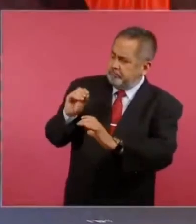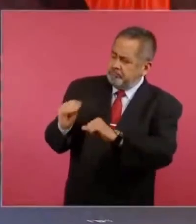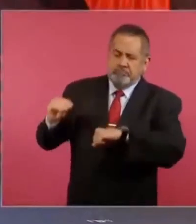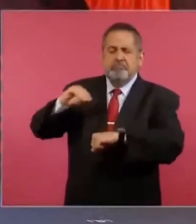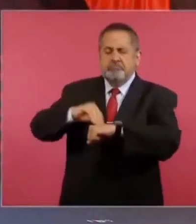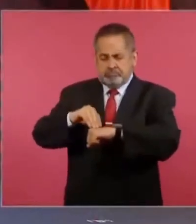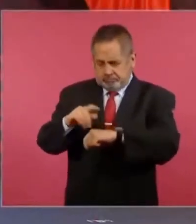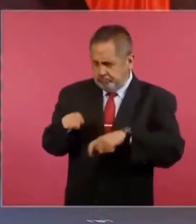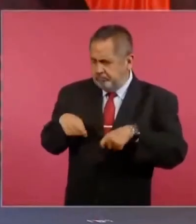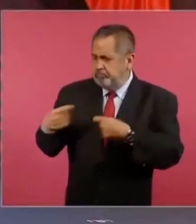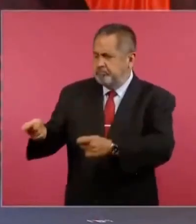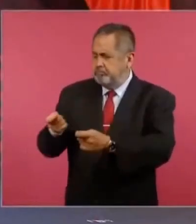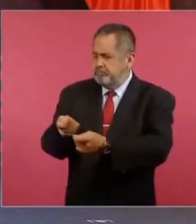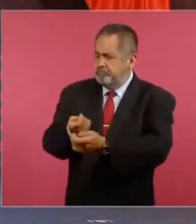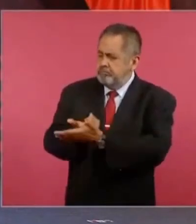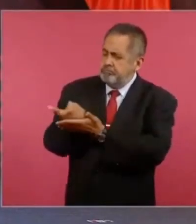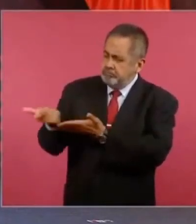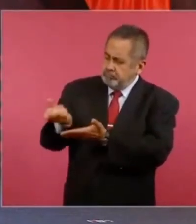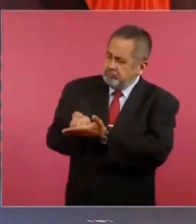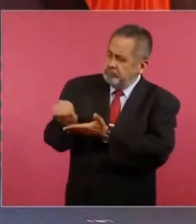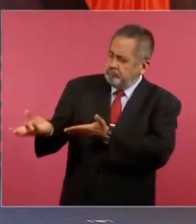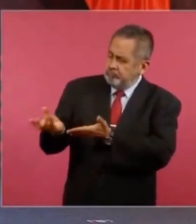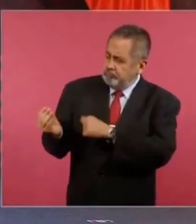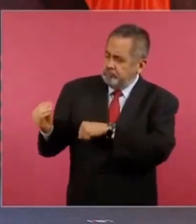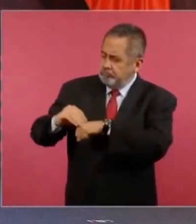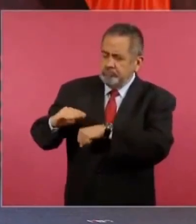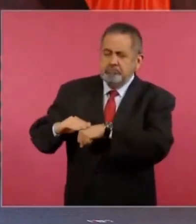sus aportaciones